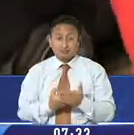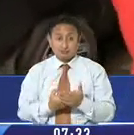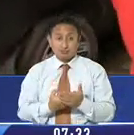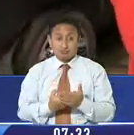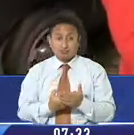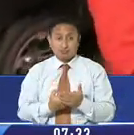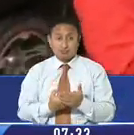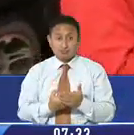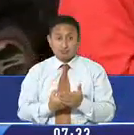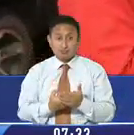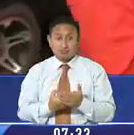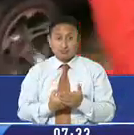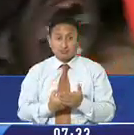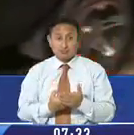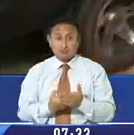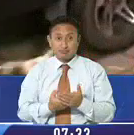pedimos